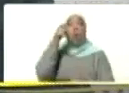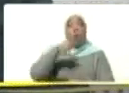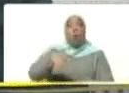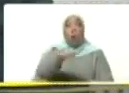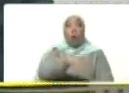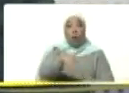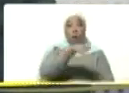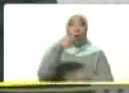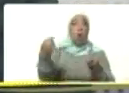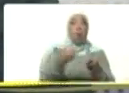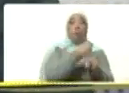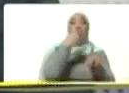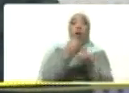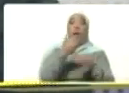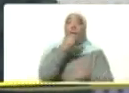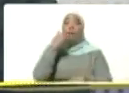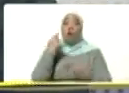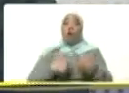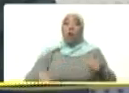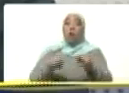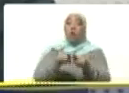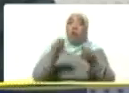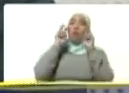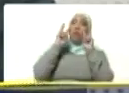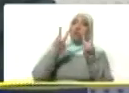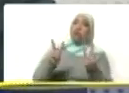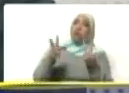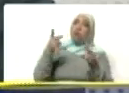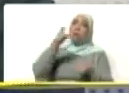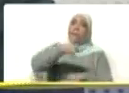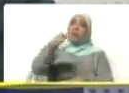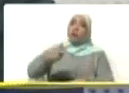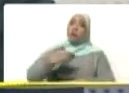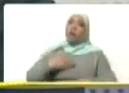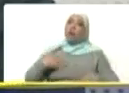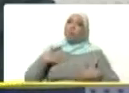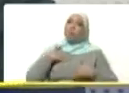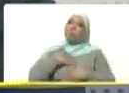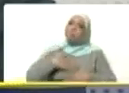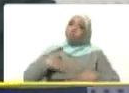y su lucha por una mejor vida y dignidad